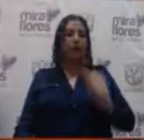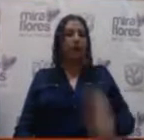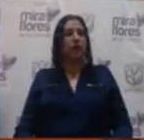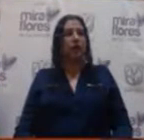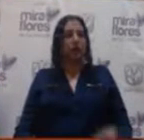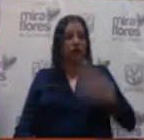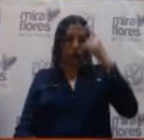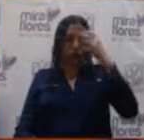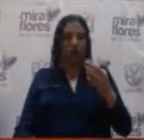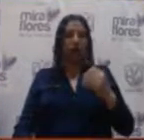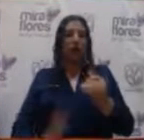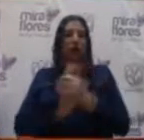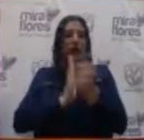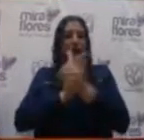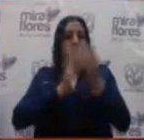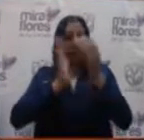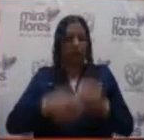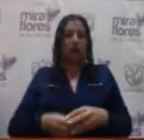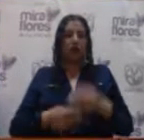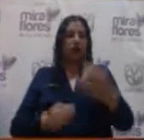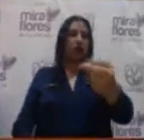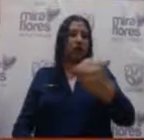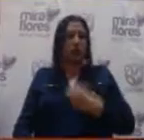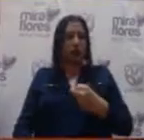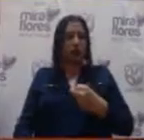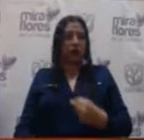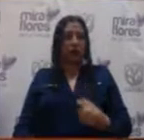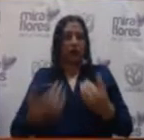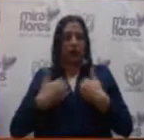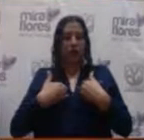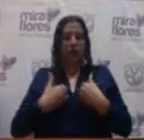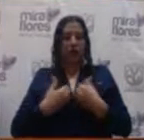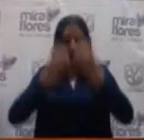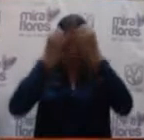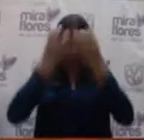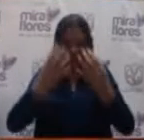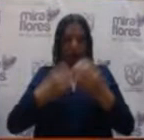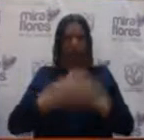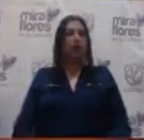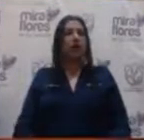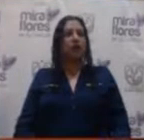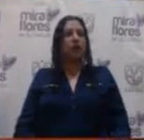que se va a contratar debería informar directamente a los regidores,